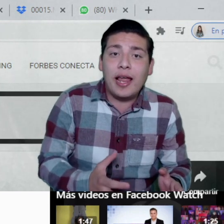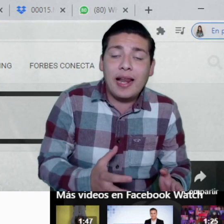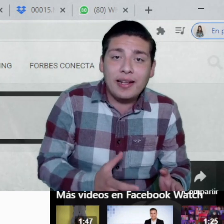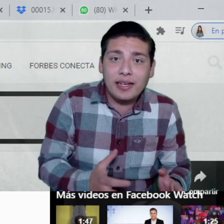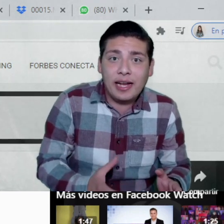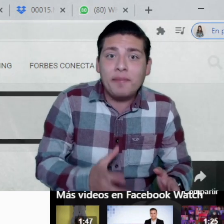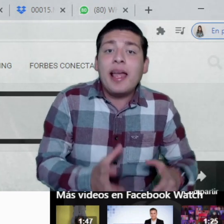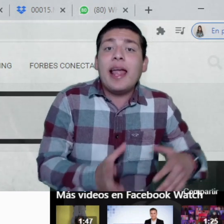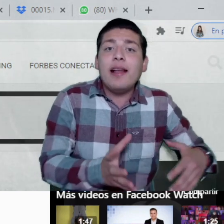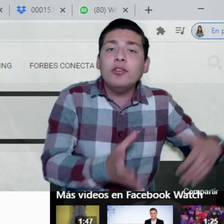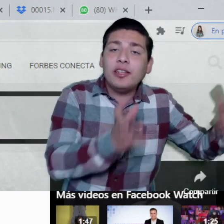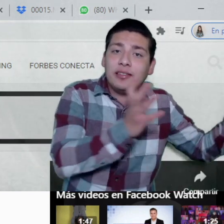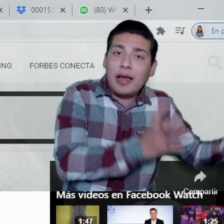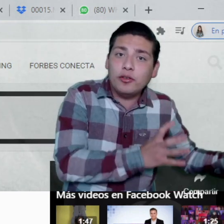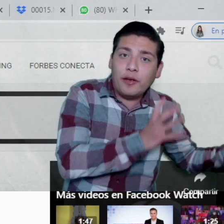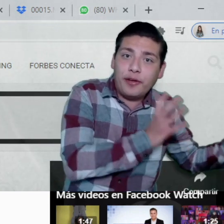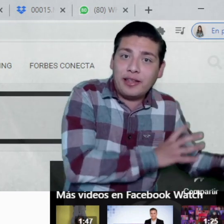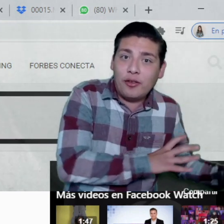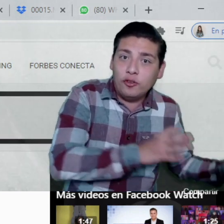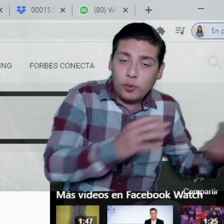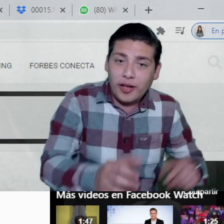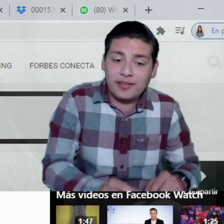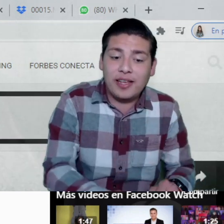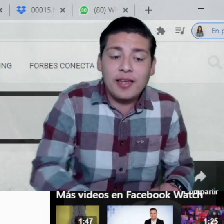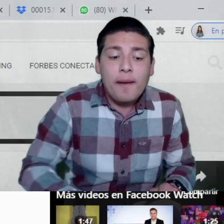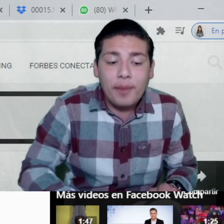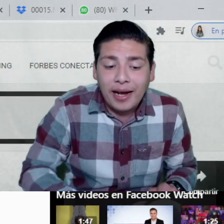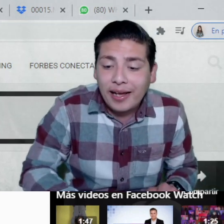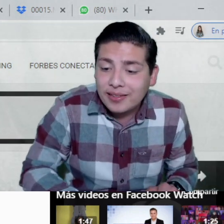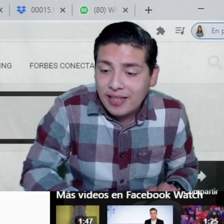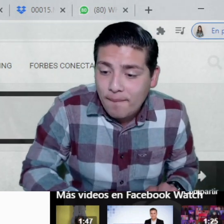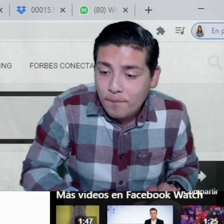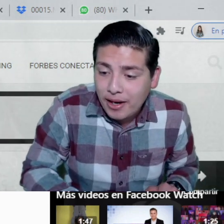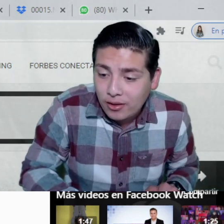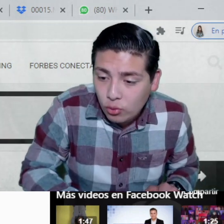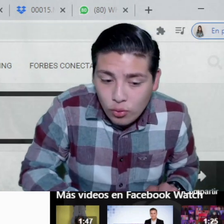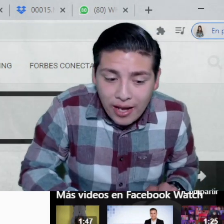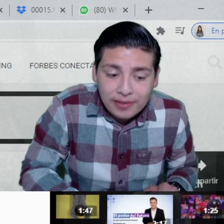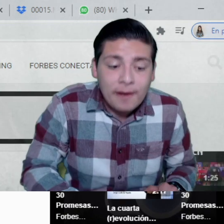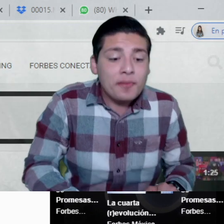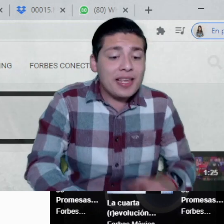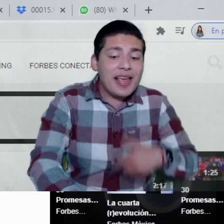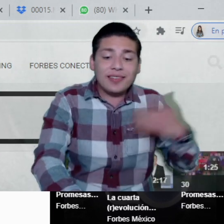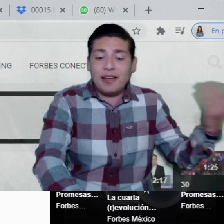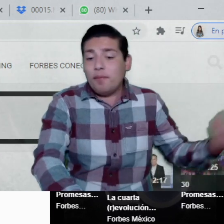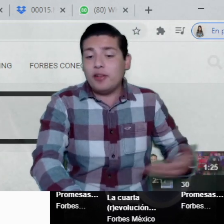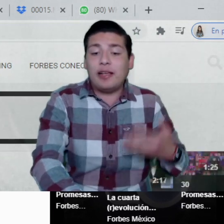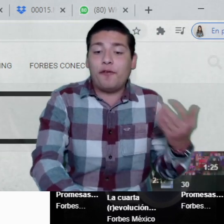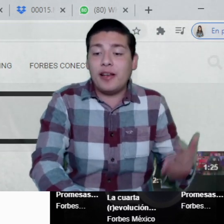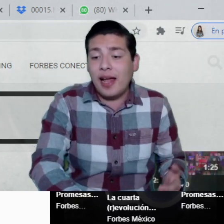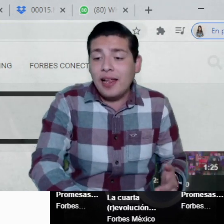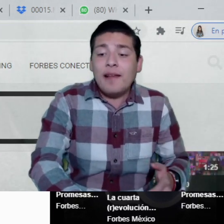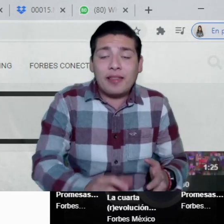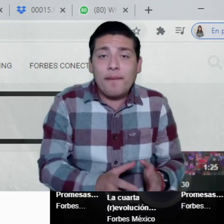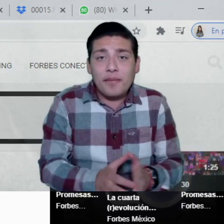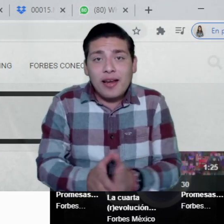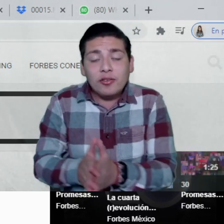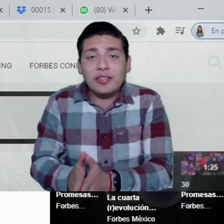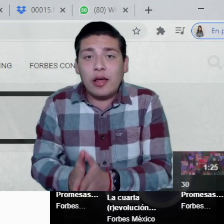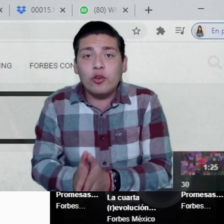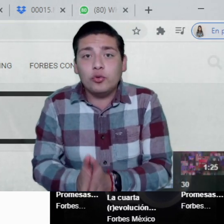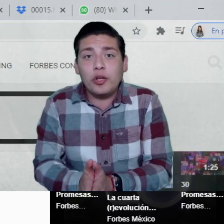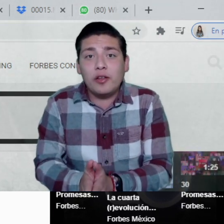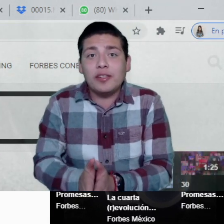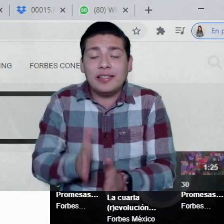luz eléctrica en los estados afectados por estas bajas temperaturas. Y es que, pues al final, también